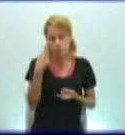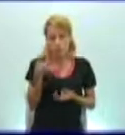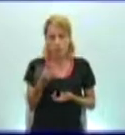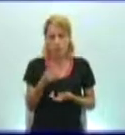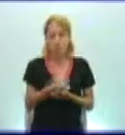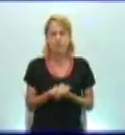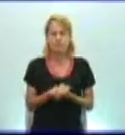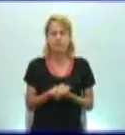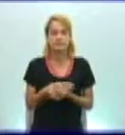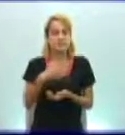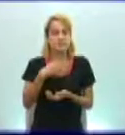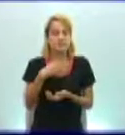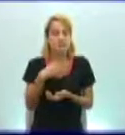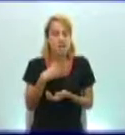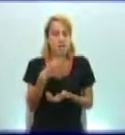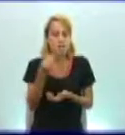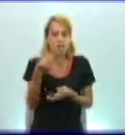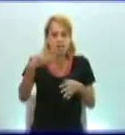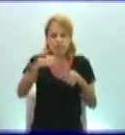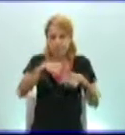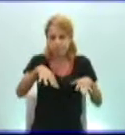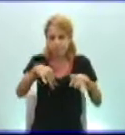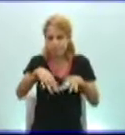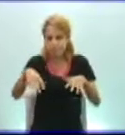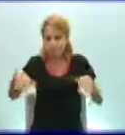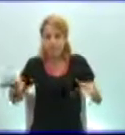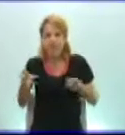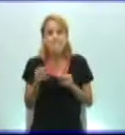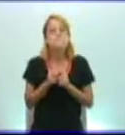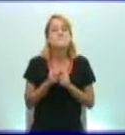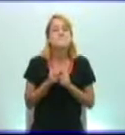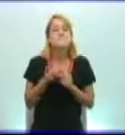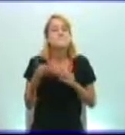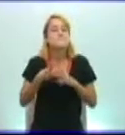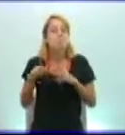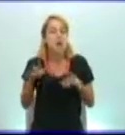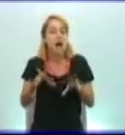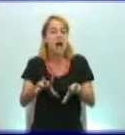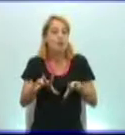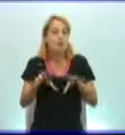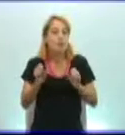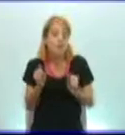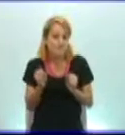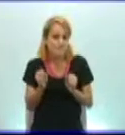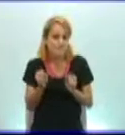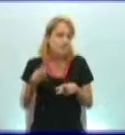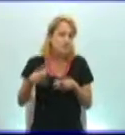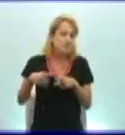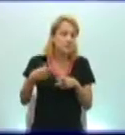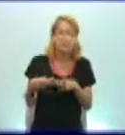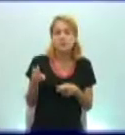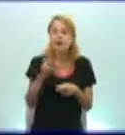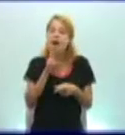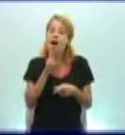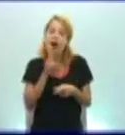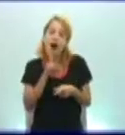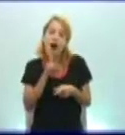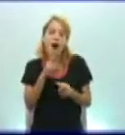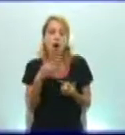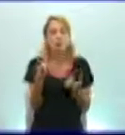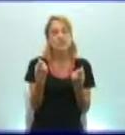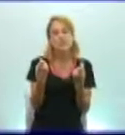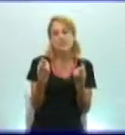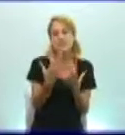numerosas ramificaciones que le permiten la absorción de las sustancias minerales y el agua que necesita la planta para